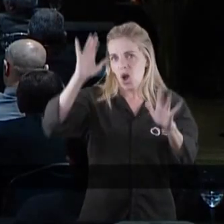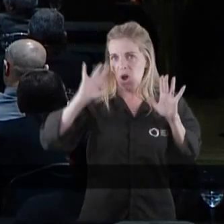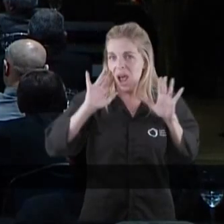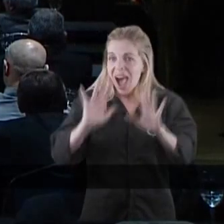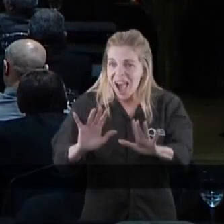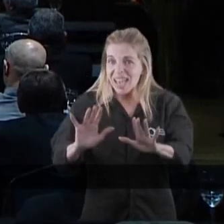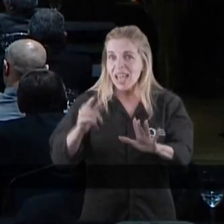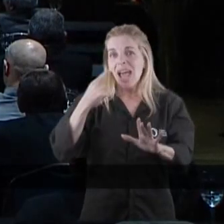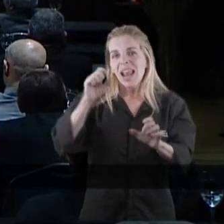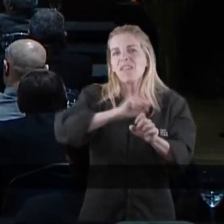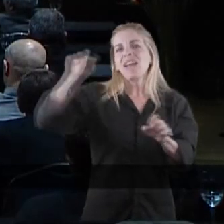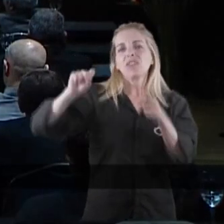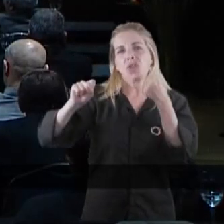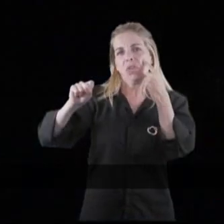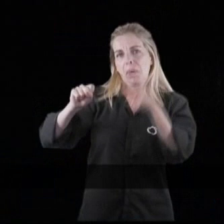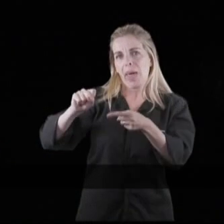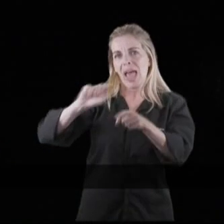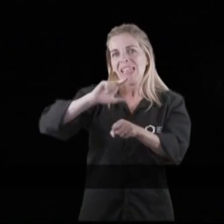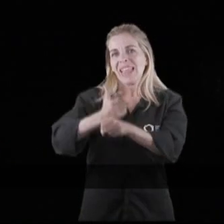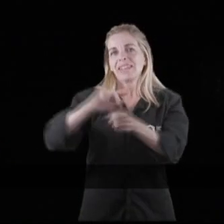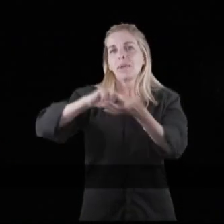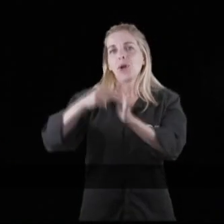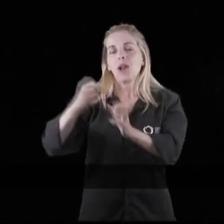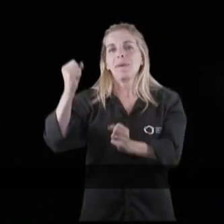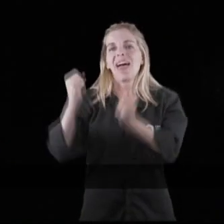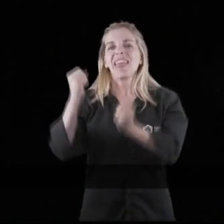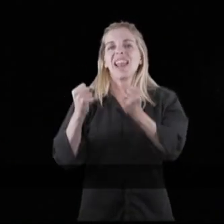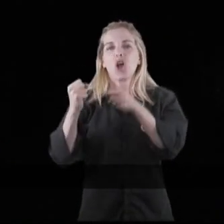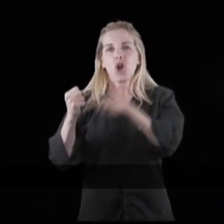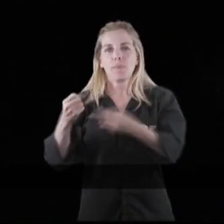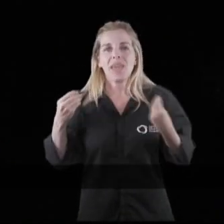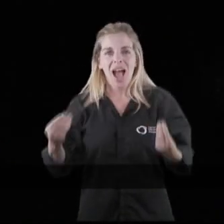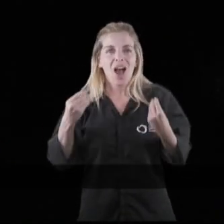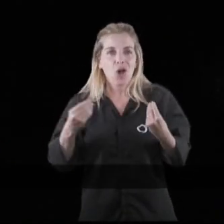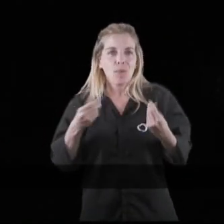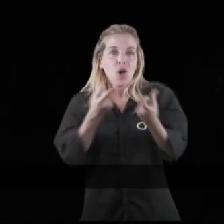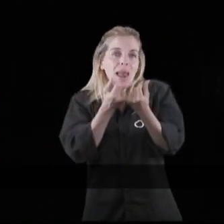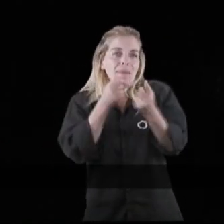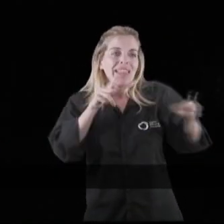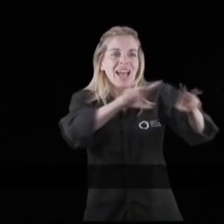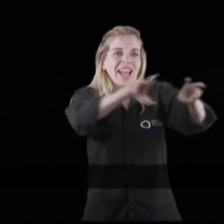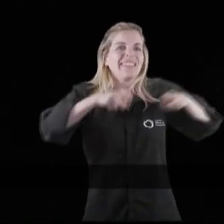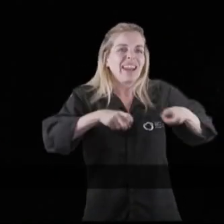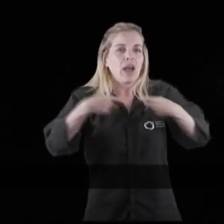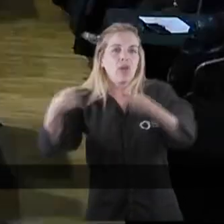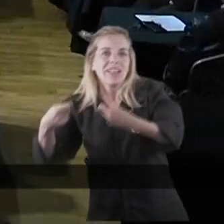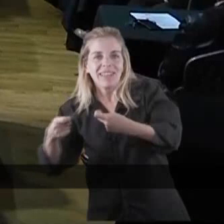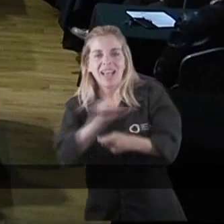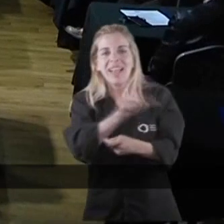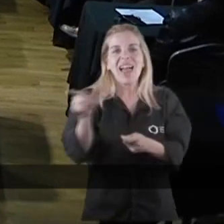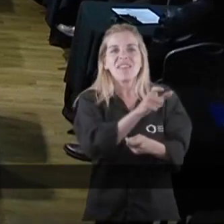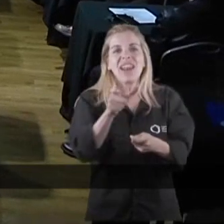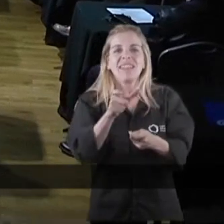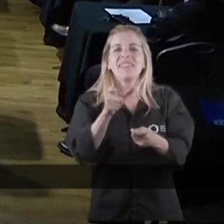problema del tercer tema de la economía, la puja distributiva. ¿Quién se queda con la utilidad? Todo esto además